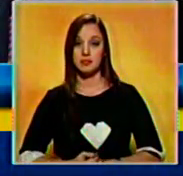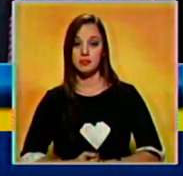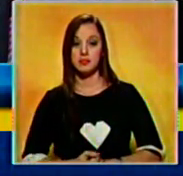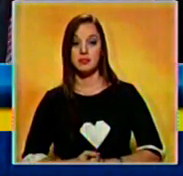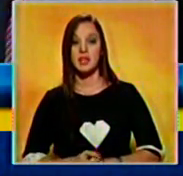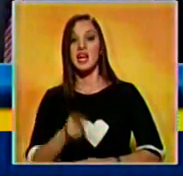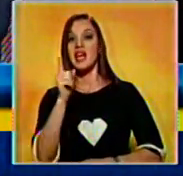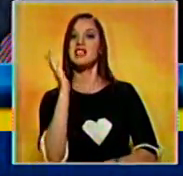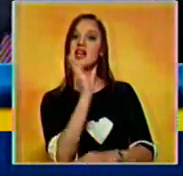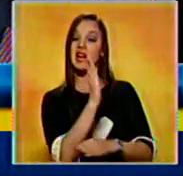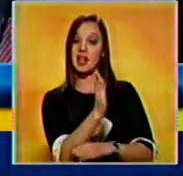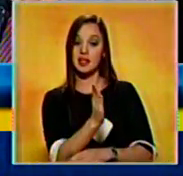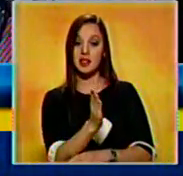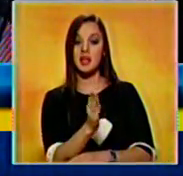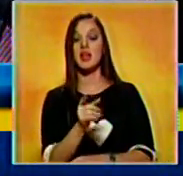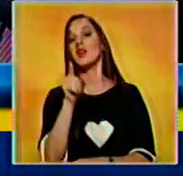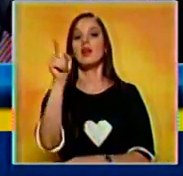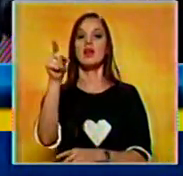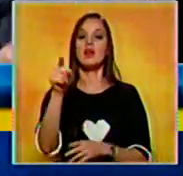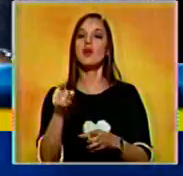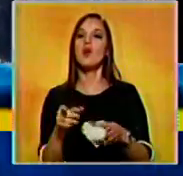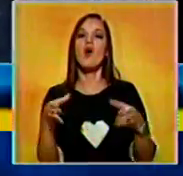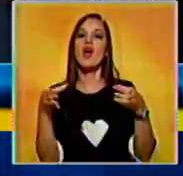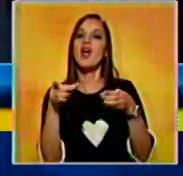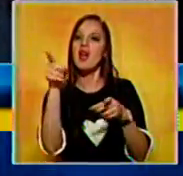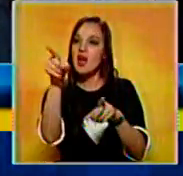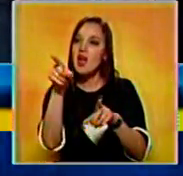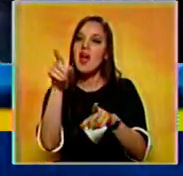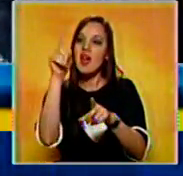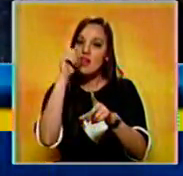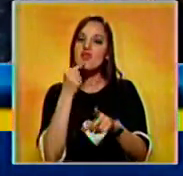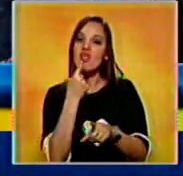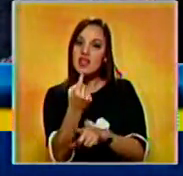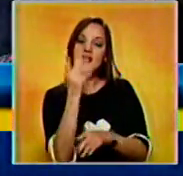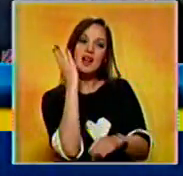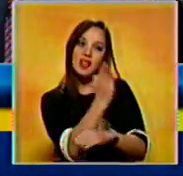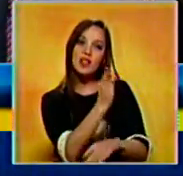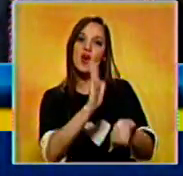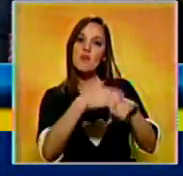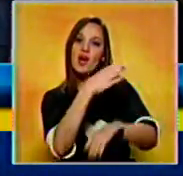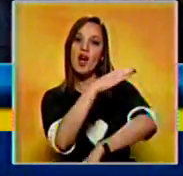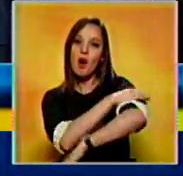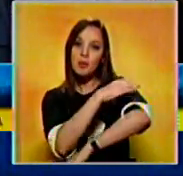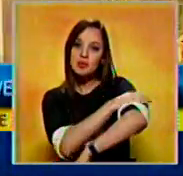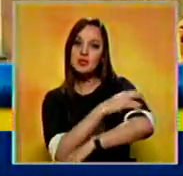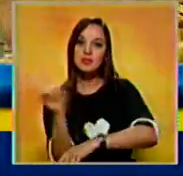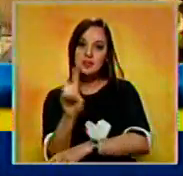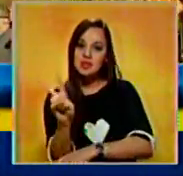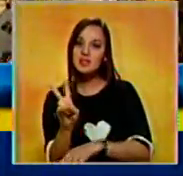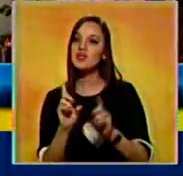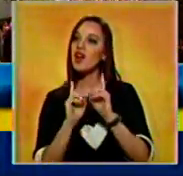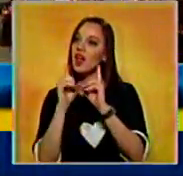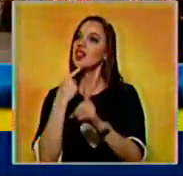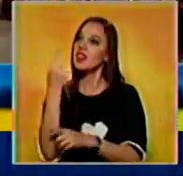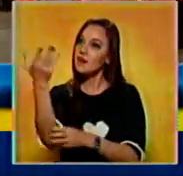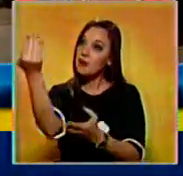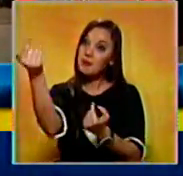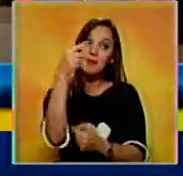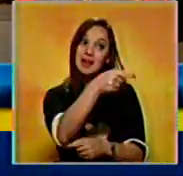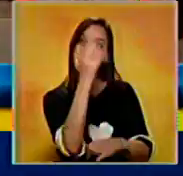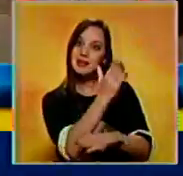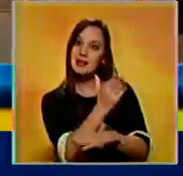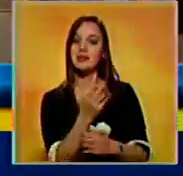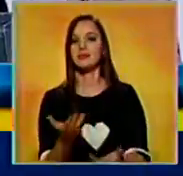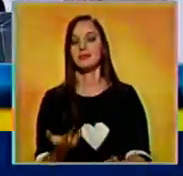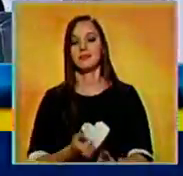Estas sanciones son promovidas por el lobby de la derecha venezolana. Ahí están sus declaraciones. Desde el Panteón Nacional, acompañado